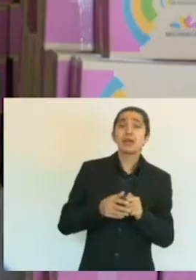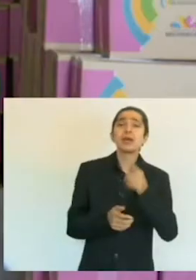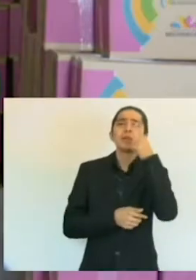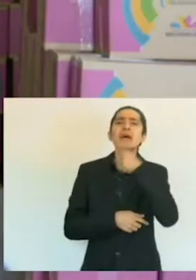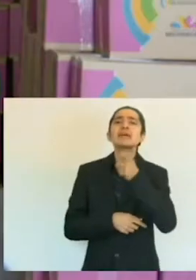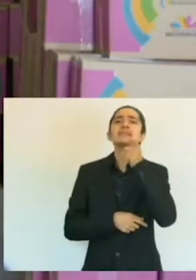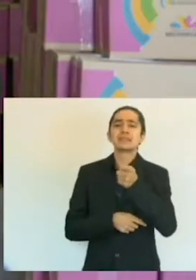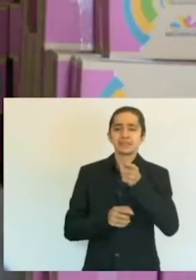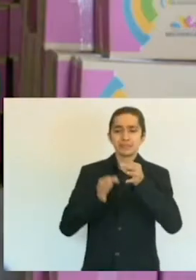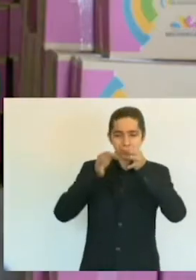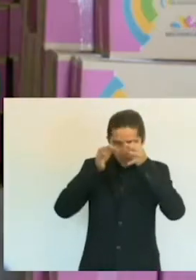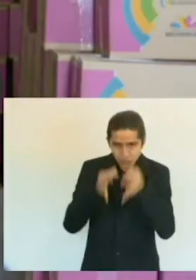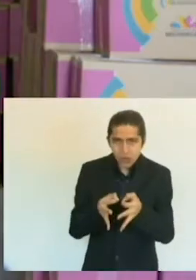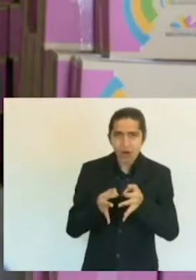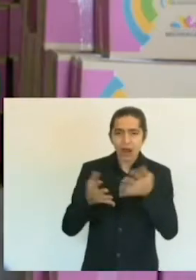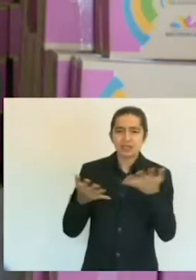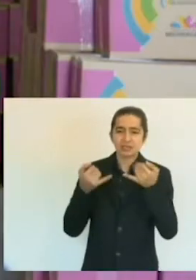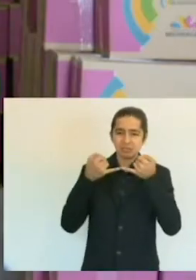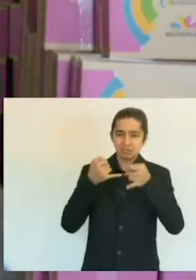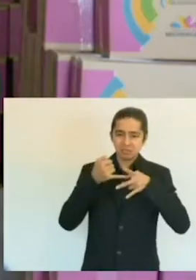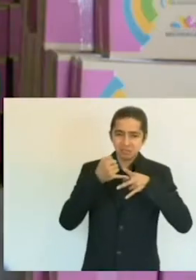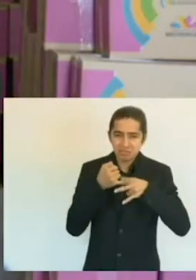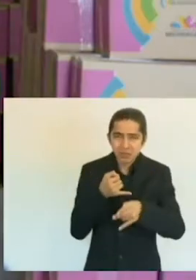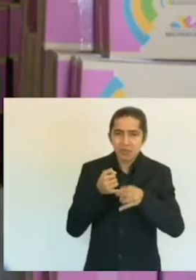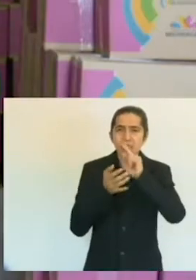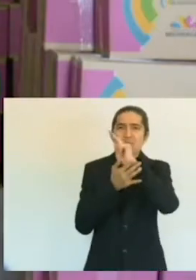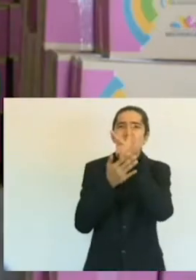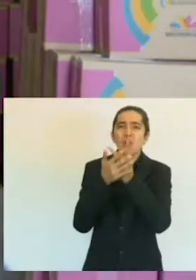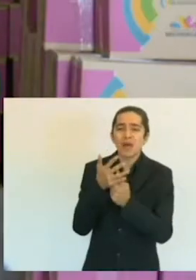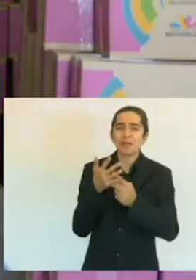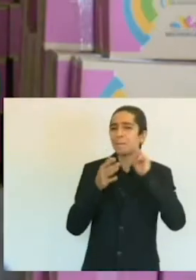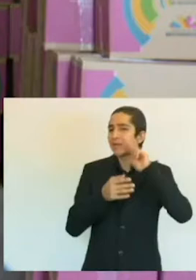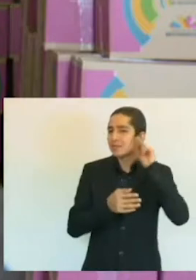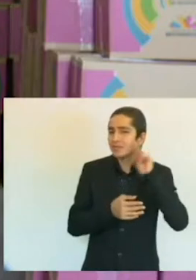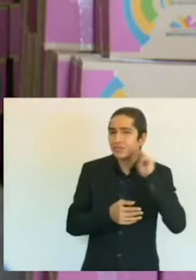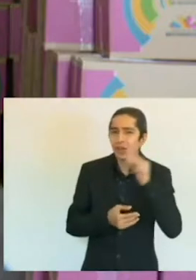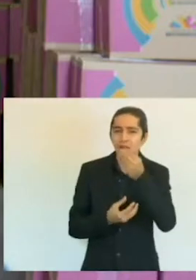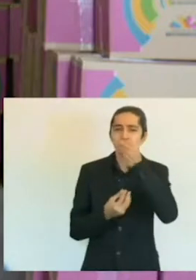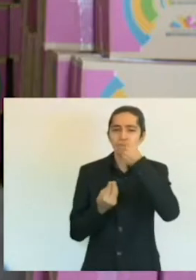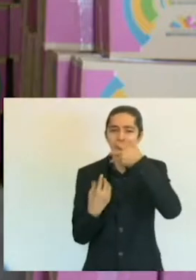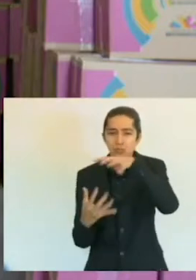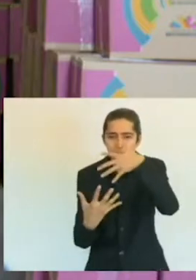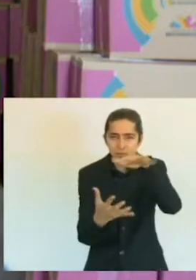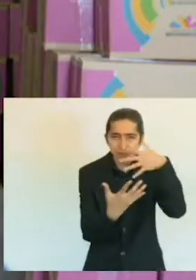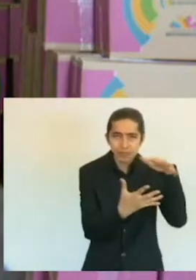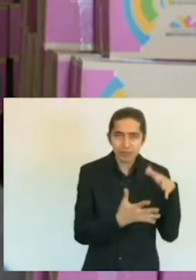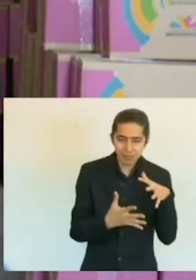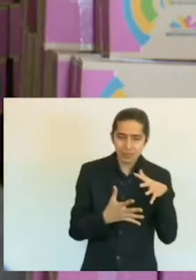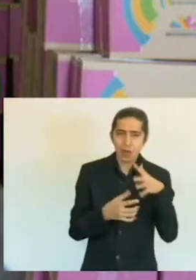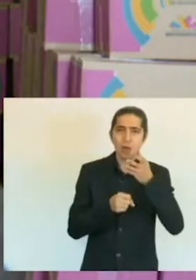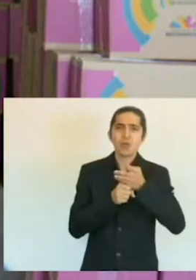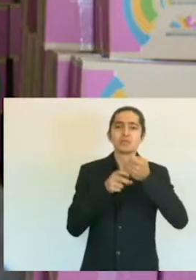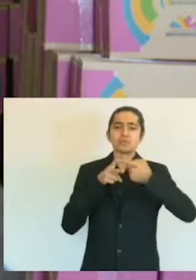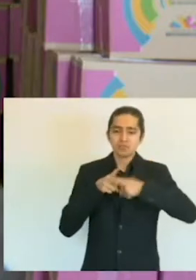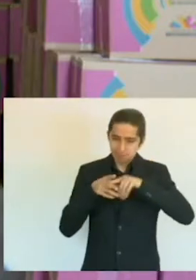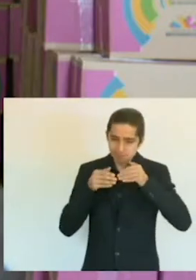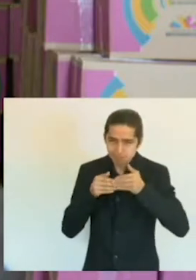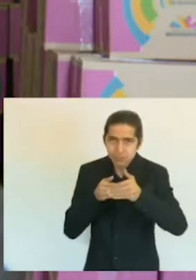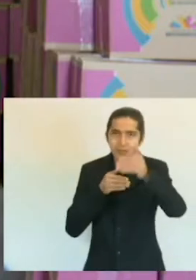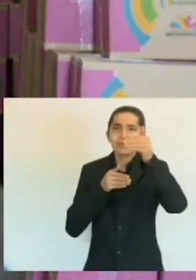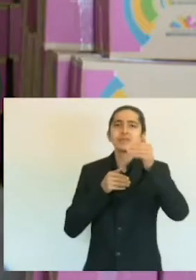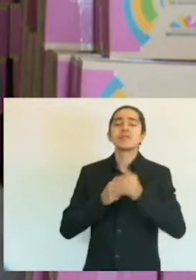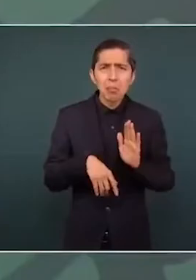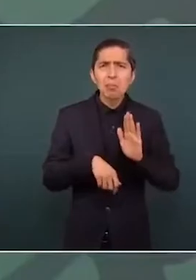de beneficiario claro y la entrega de créditos por parte del gobierno estatal han puesto a las finanzas de la entidad en una situación crítica y